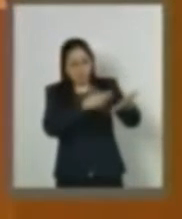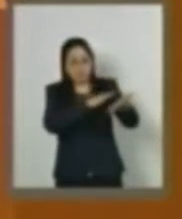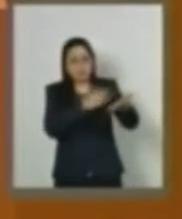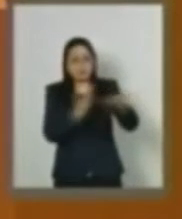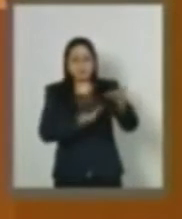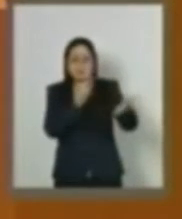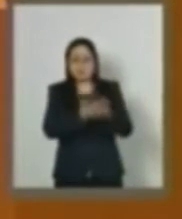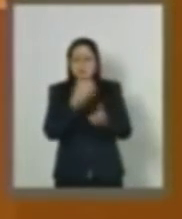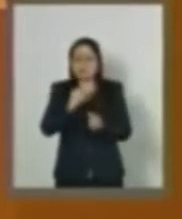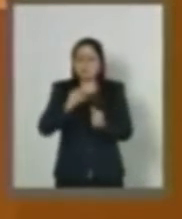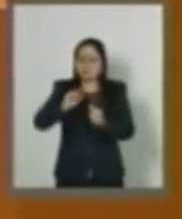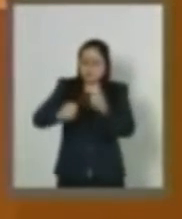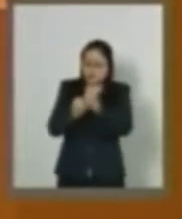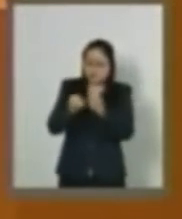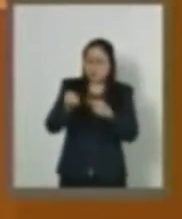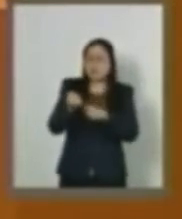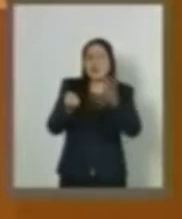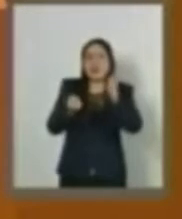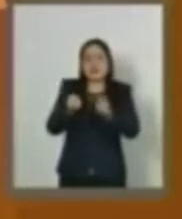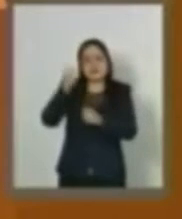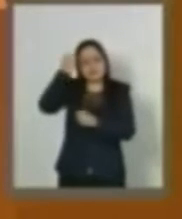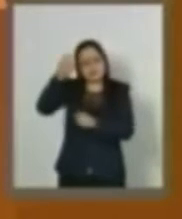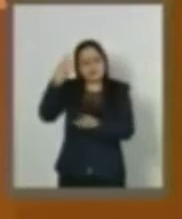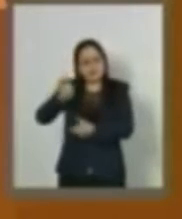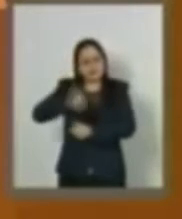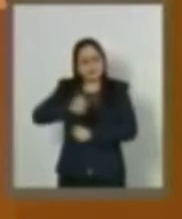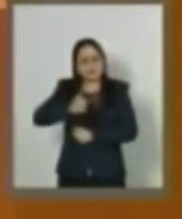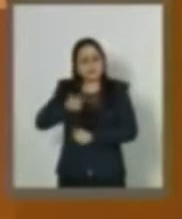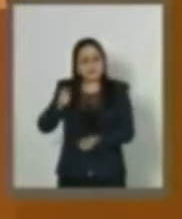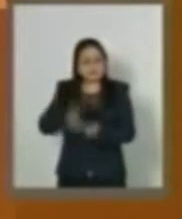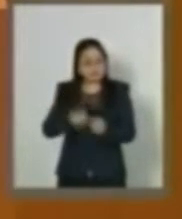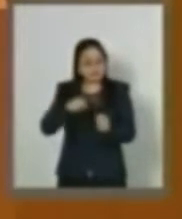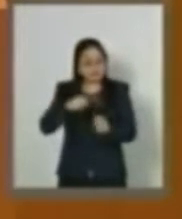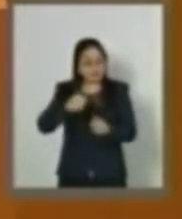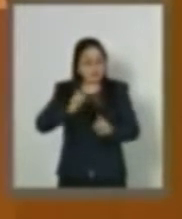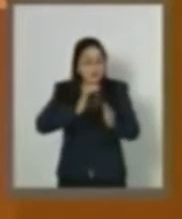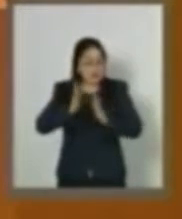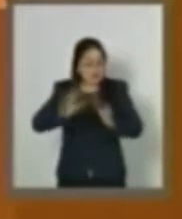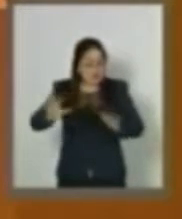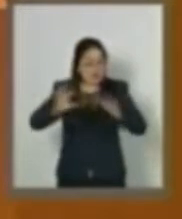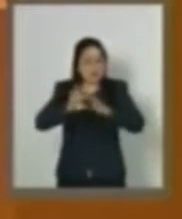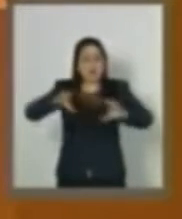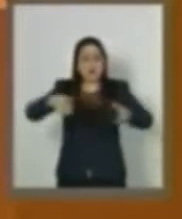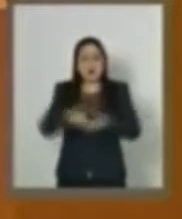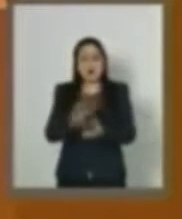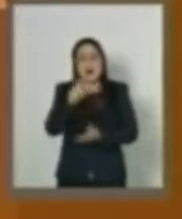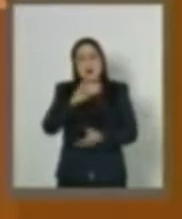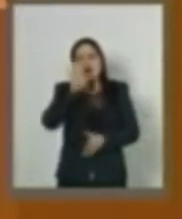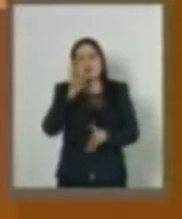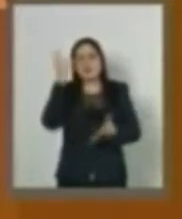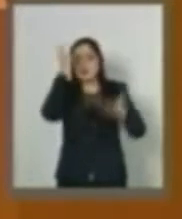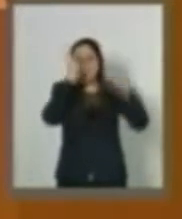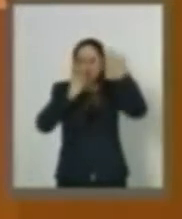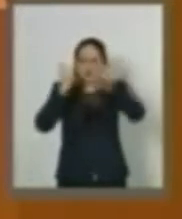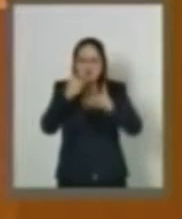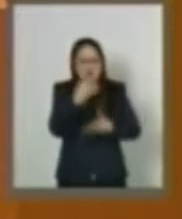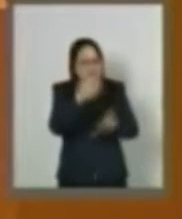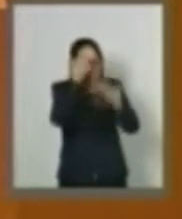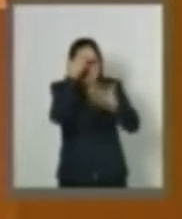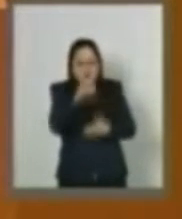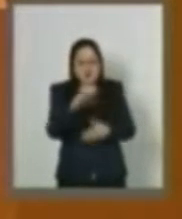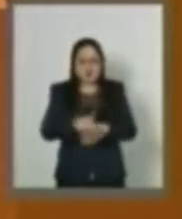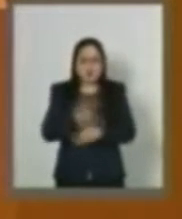estas modificaciones con 74 votos a favor y 28 en contra. Les comento, Vianey, auditorio, rápidamente que, bueno, entre estos